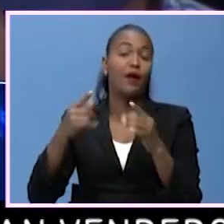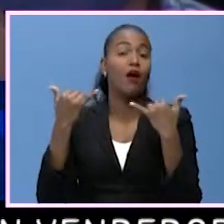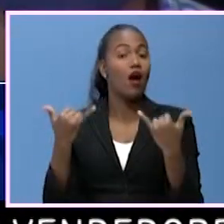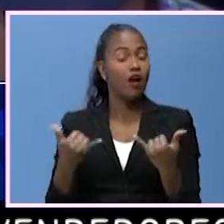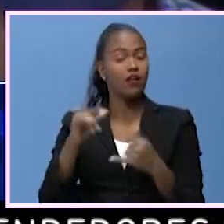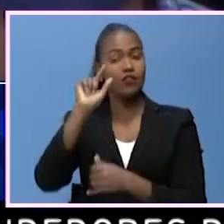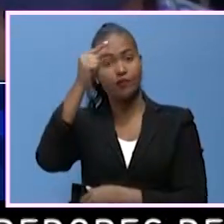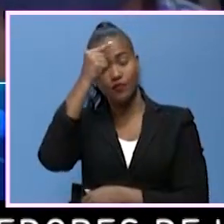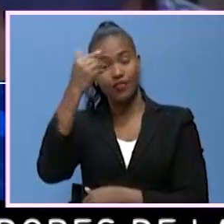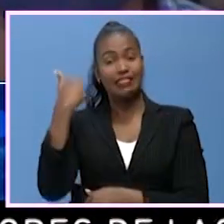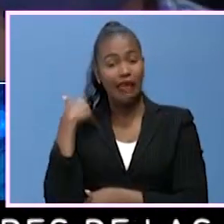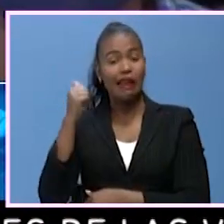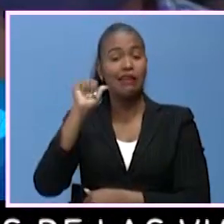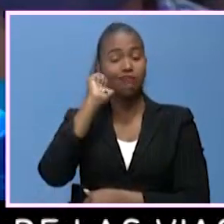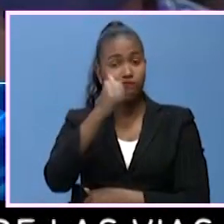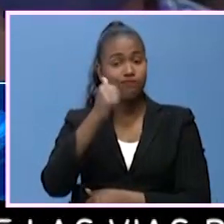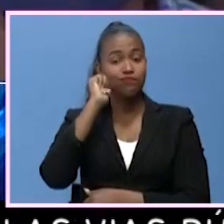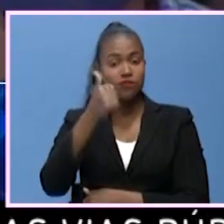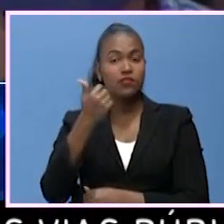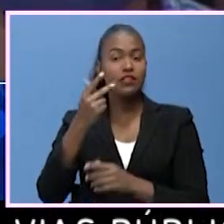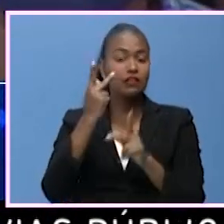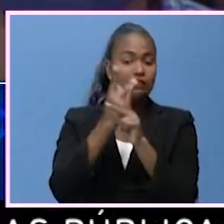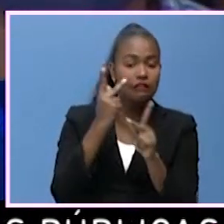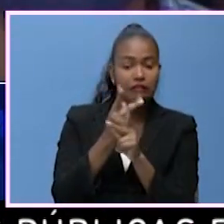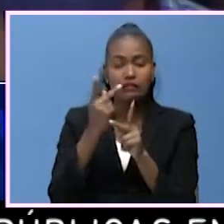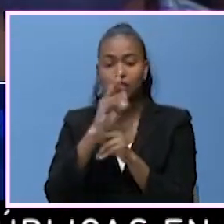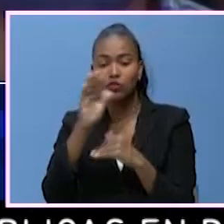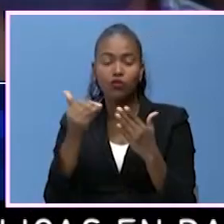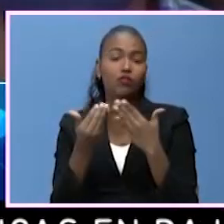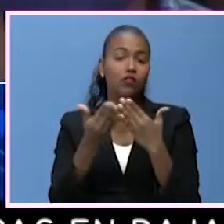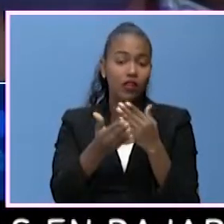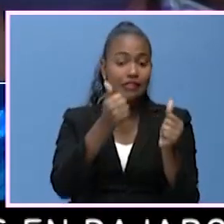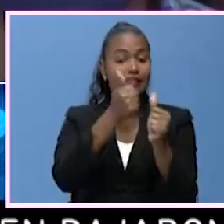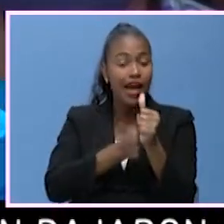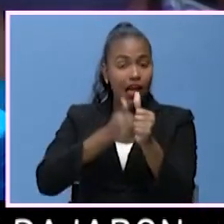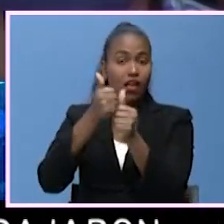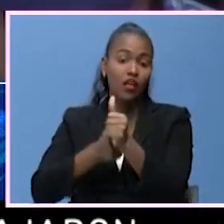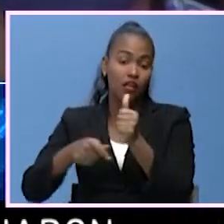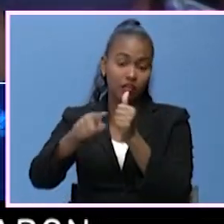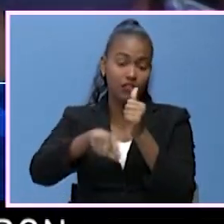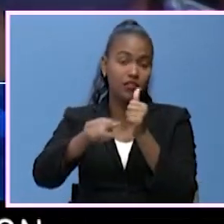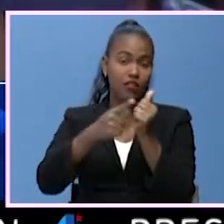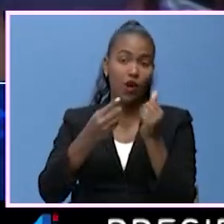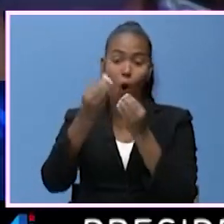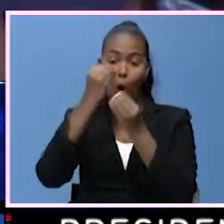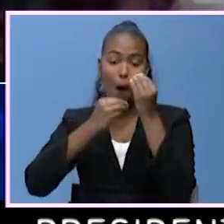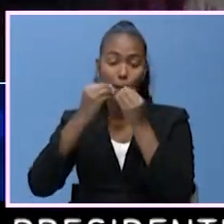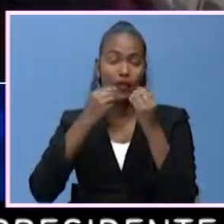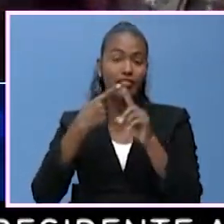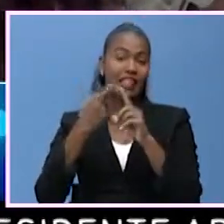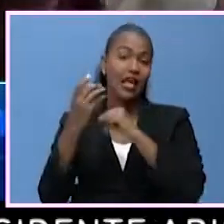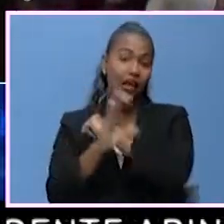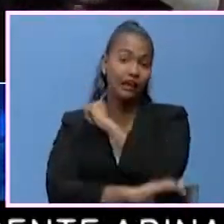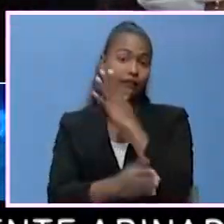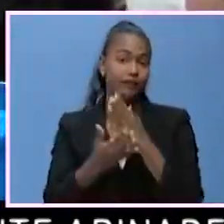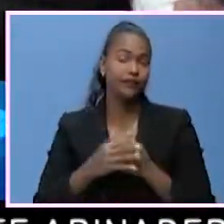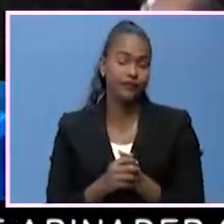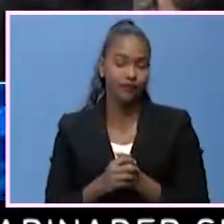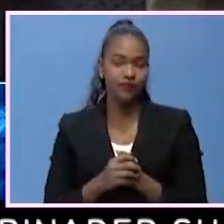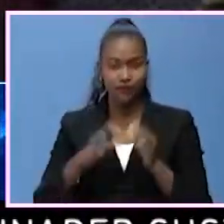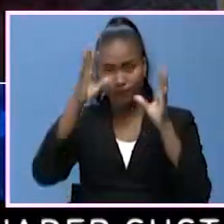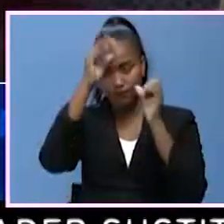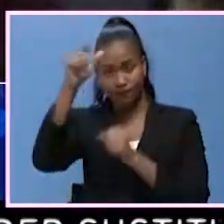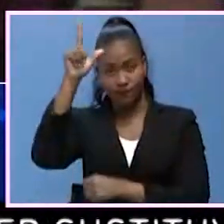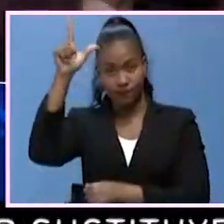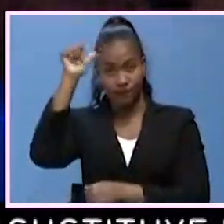gobierno día a día le da seguimiento a cada uno de estos artículos que vienen del campo. El presidente Luis